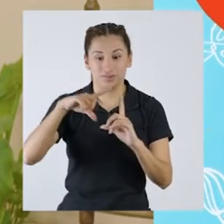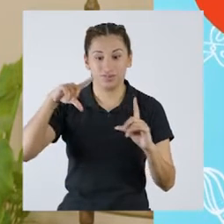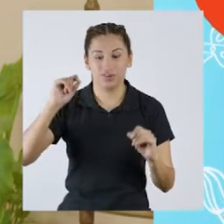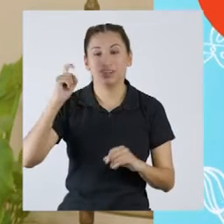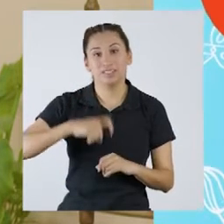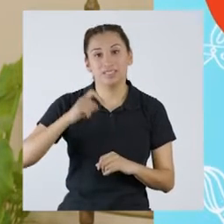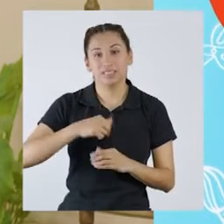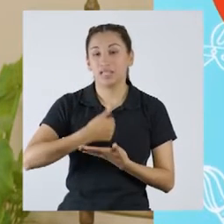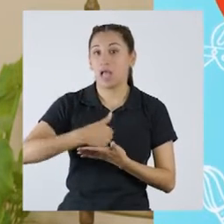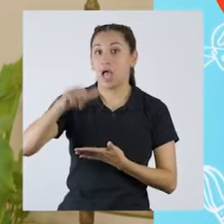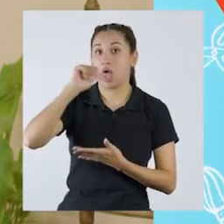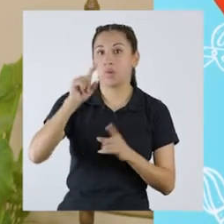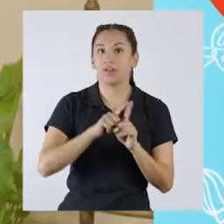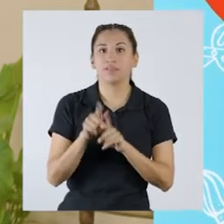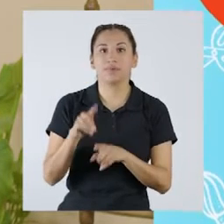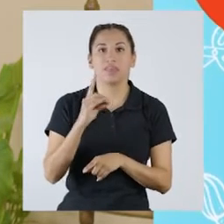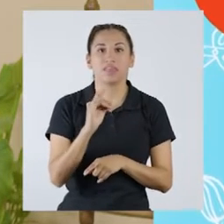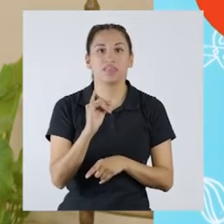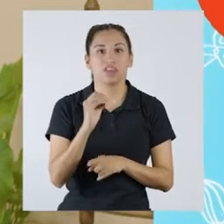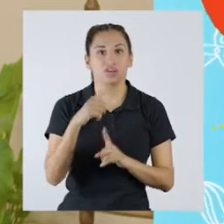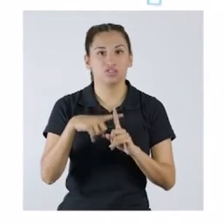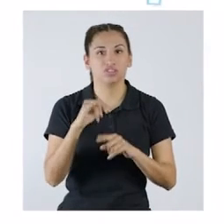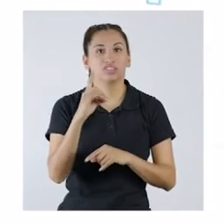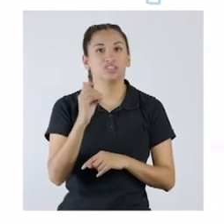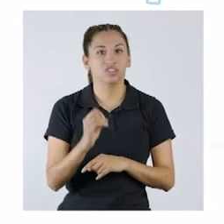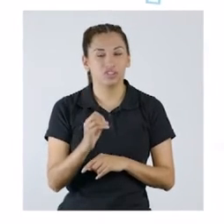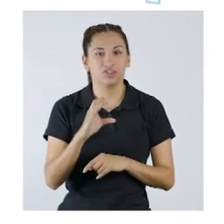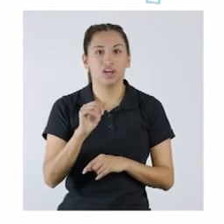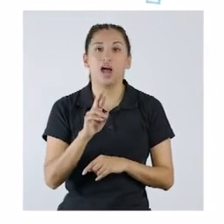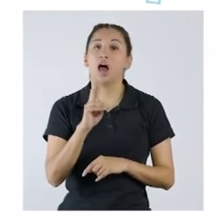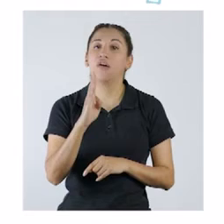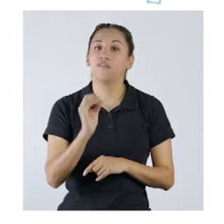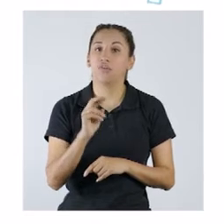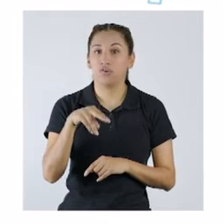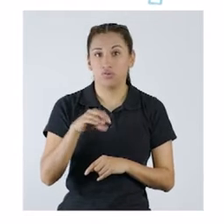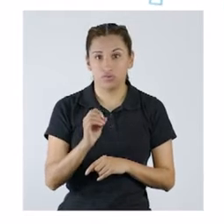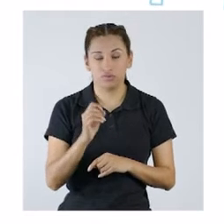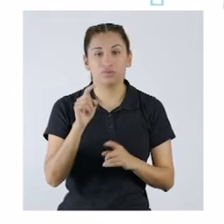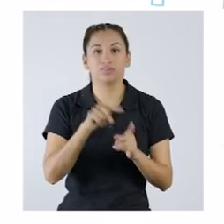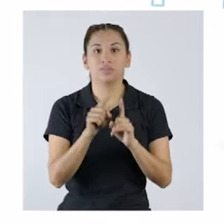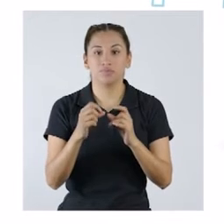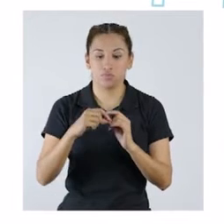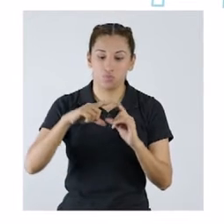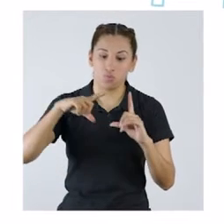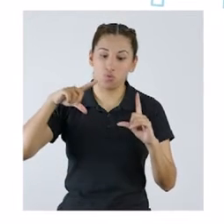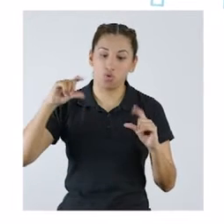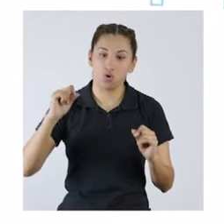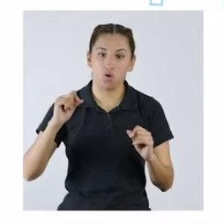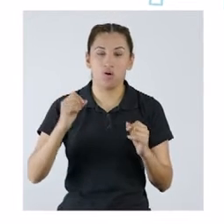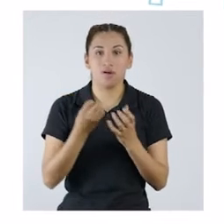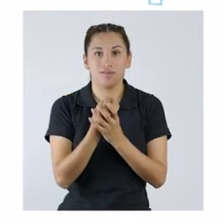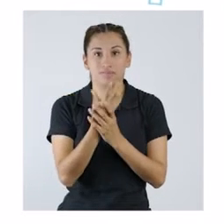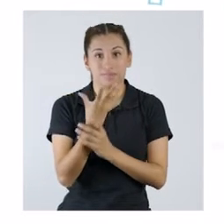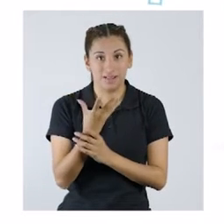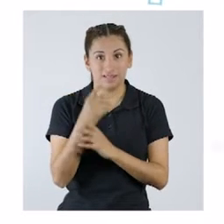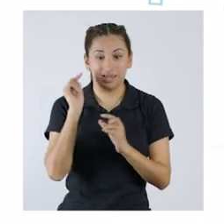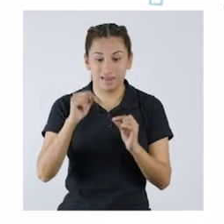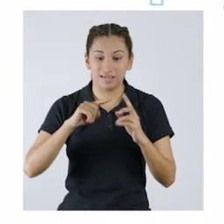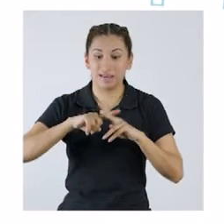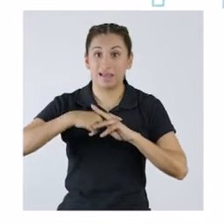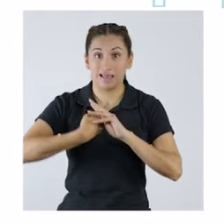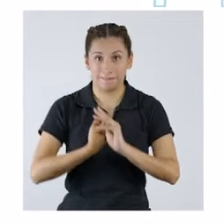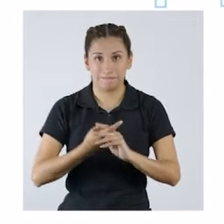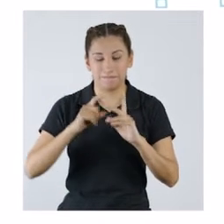hojas necesitan agua y dióxido de carbono. La fotosíntesis empieza en las hojas de la planta,